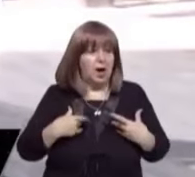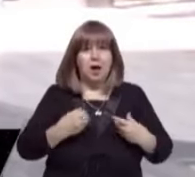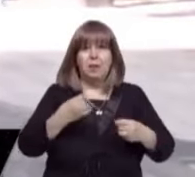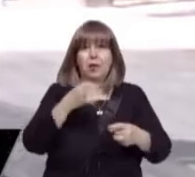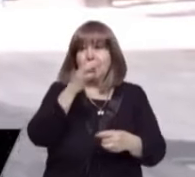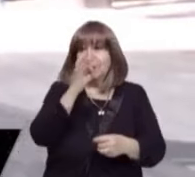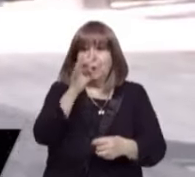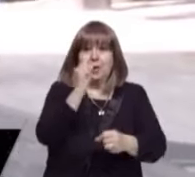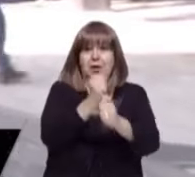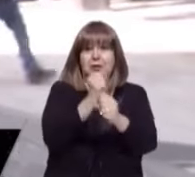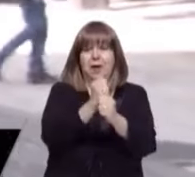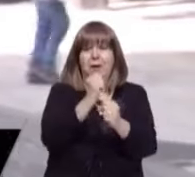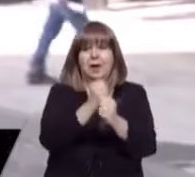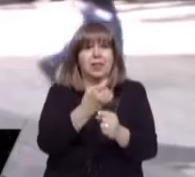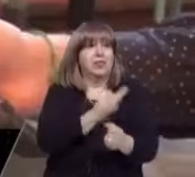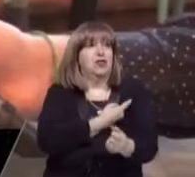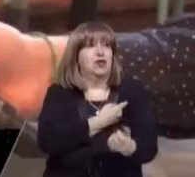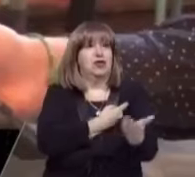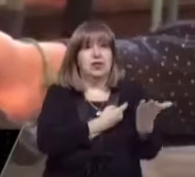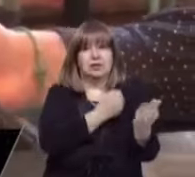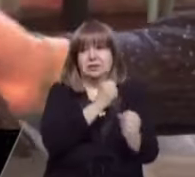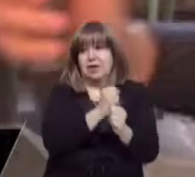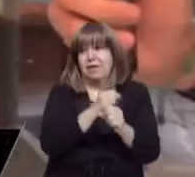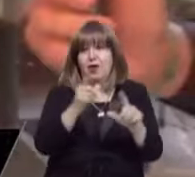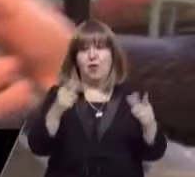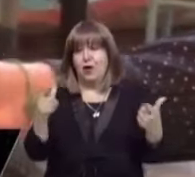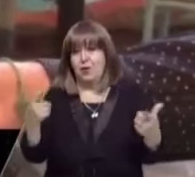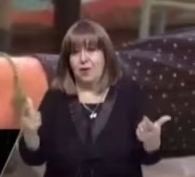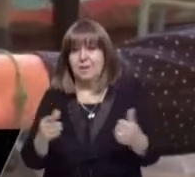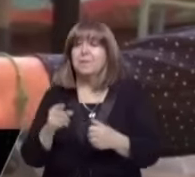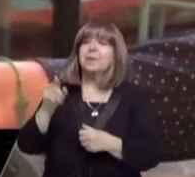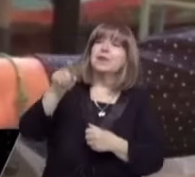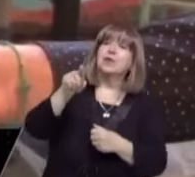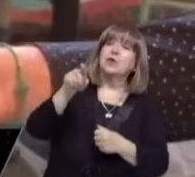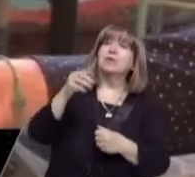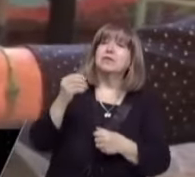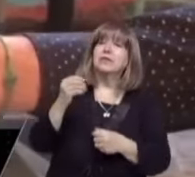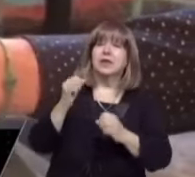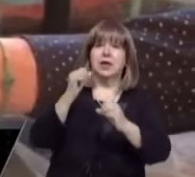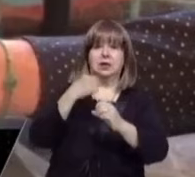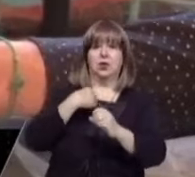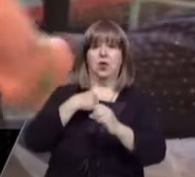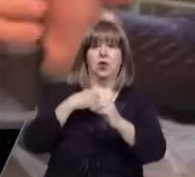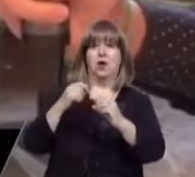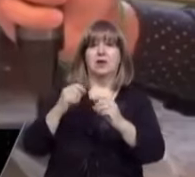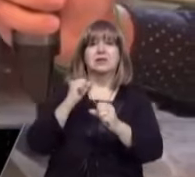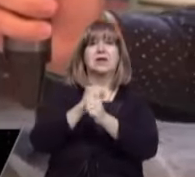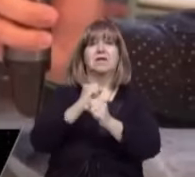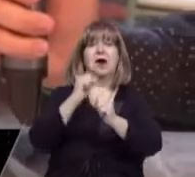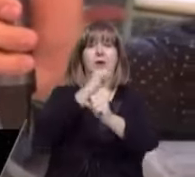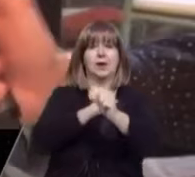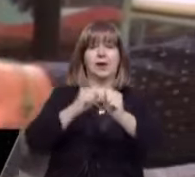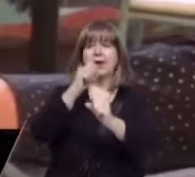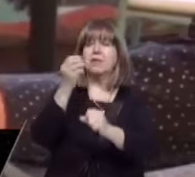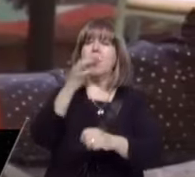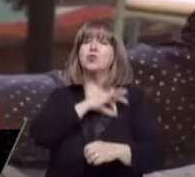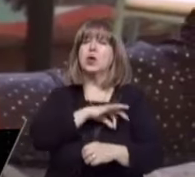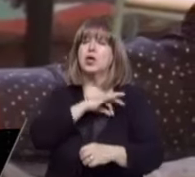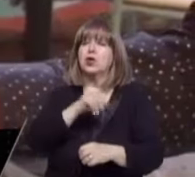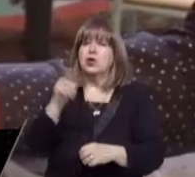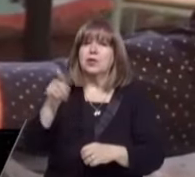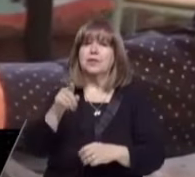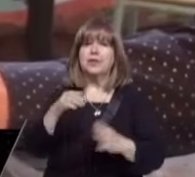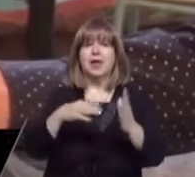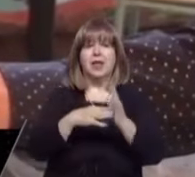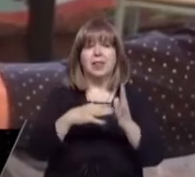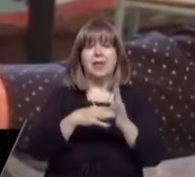porque justamente, ¿de dónde la vas a sacar? Trabajo. ¿De qué trabajas? Ingeniería. Bien. Sí. ¿Y cuánto ganas por mes más o menos? Y